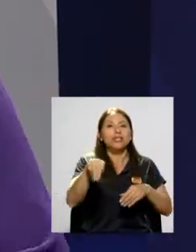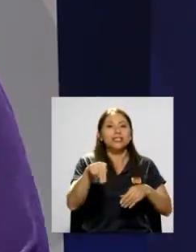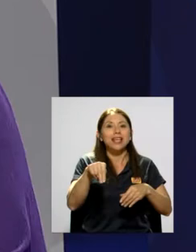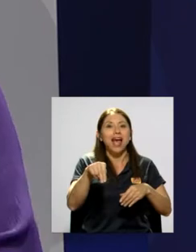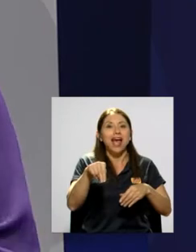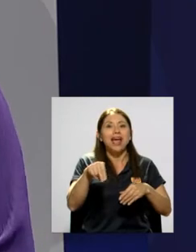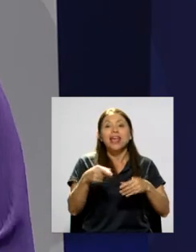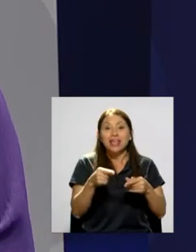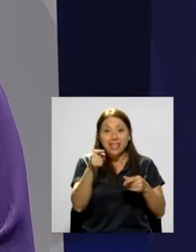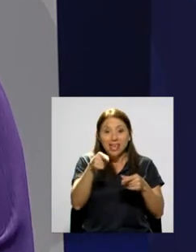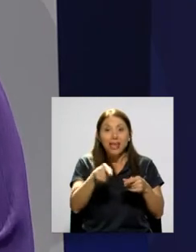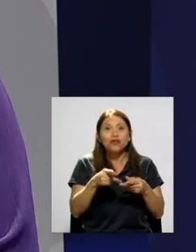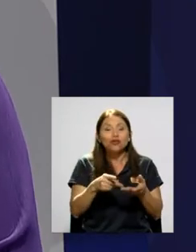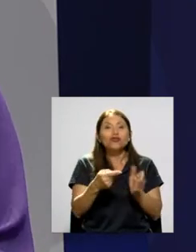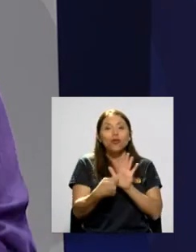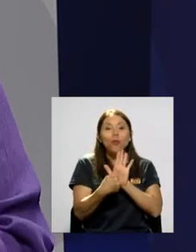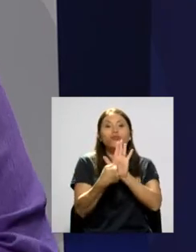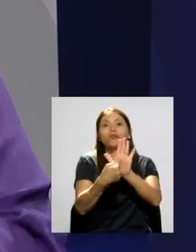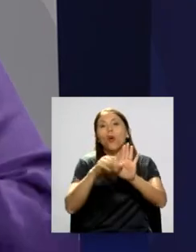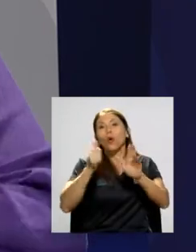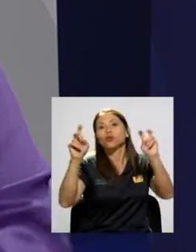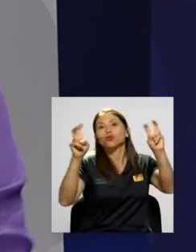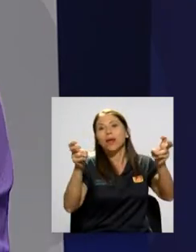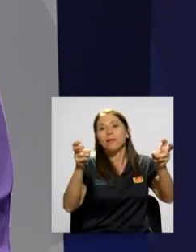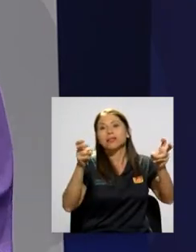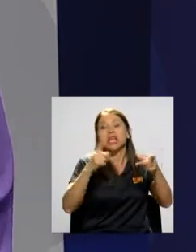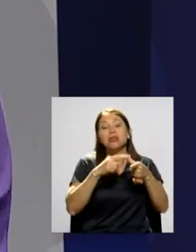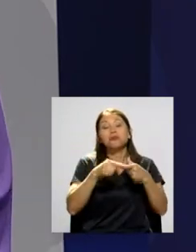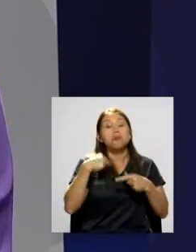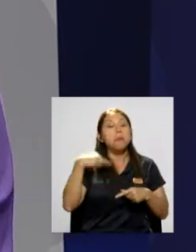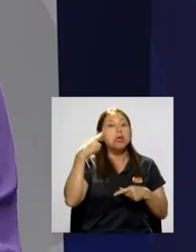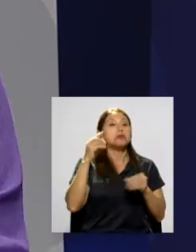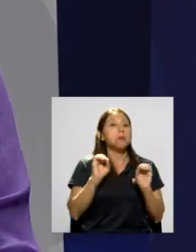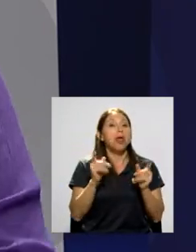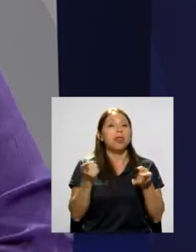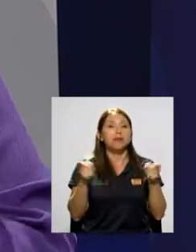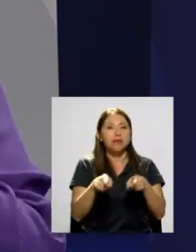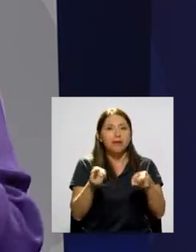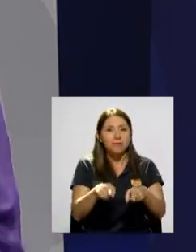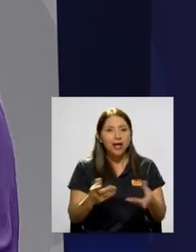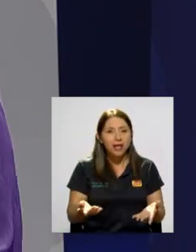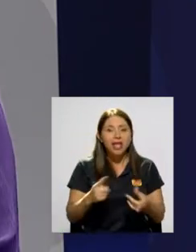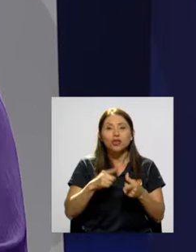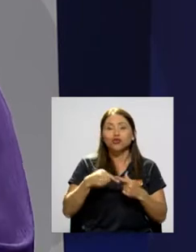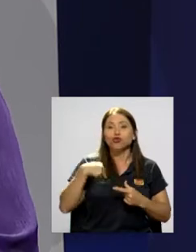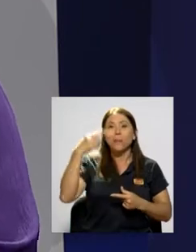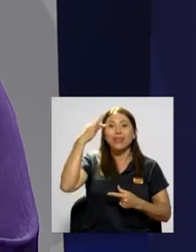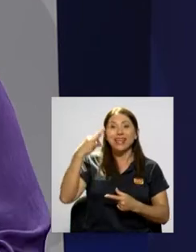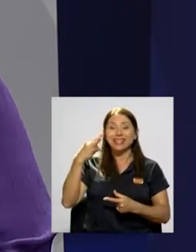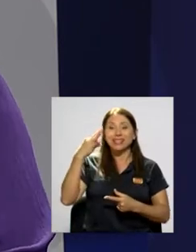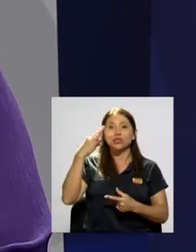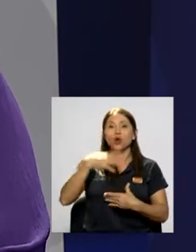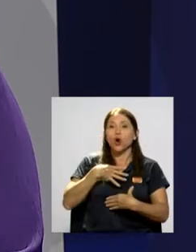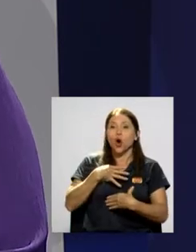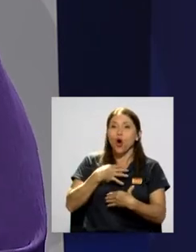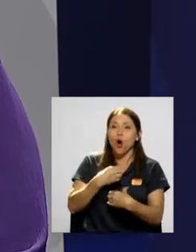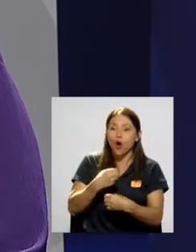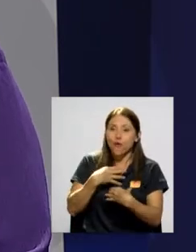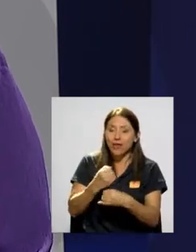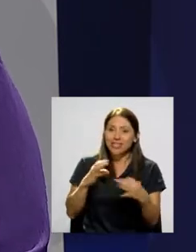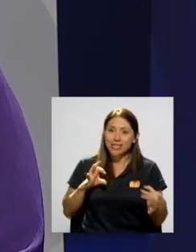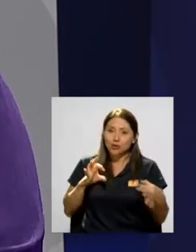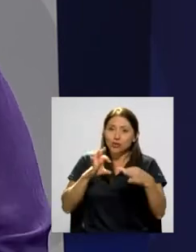¿verdad? Entonces yo, como lector o lectora, asumo que no está sucediendo nada. Entonces yo pienso que la credibilidad está más asociada al tema